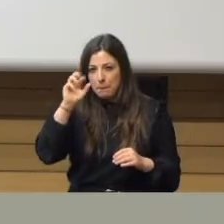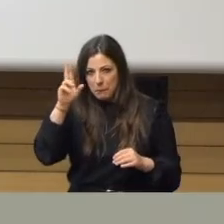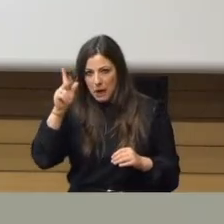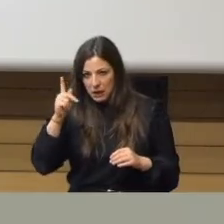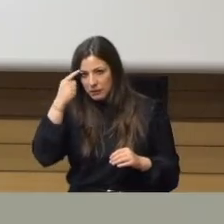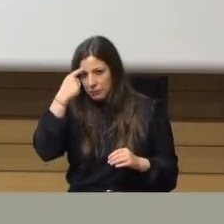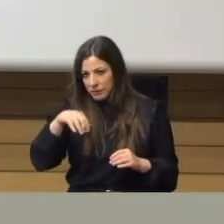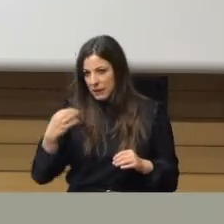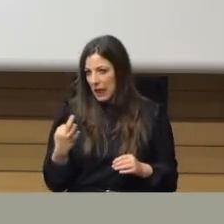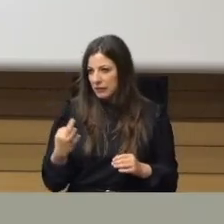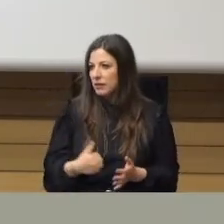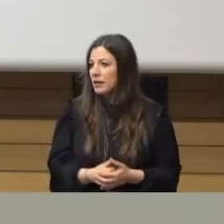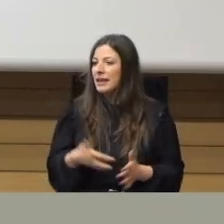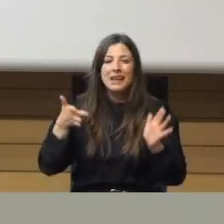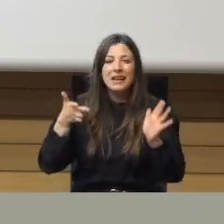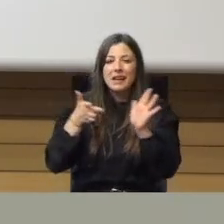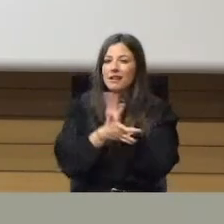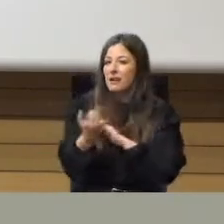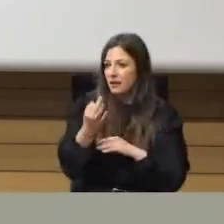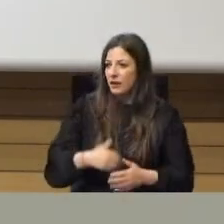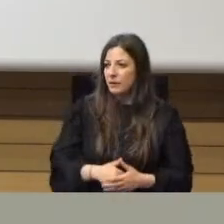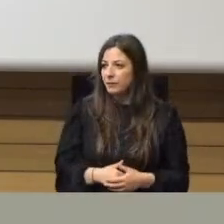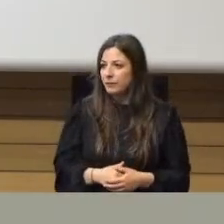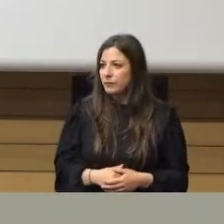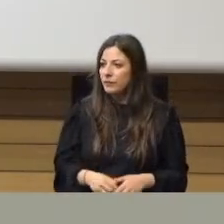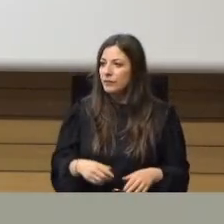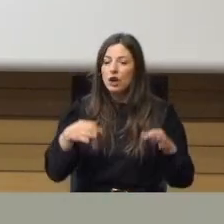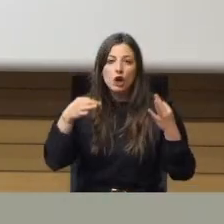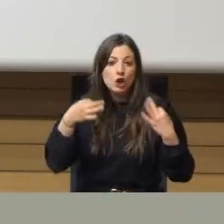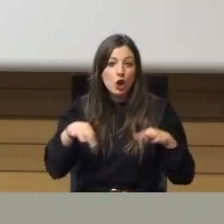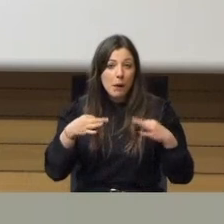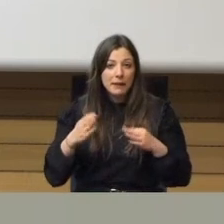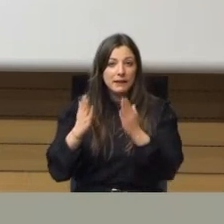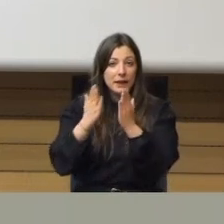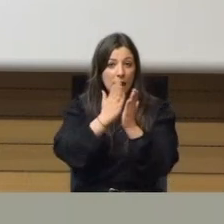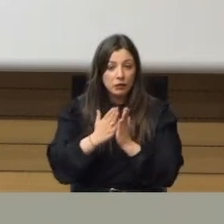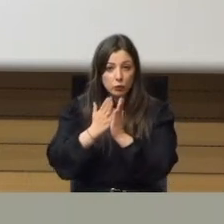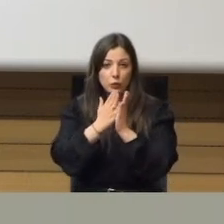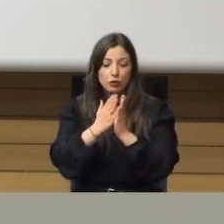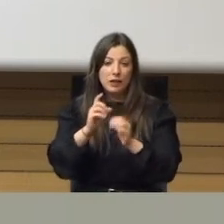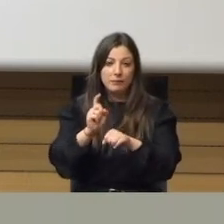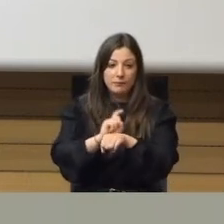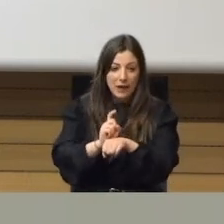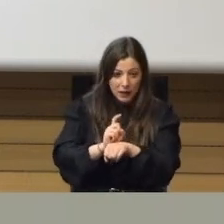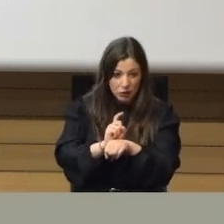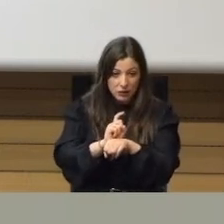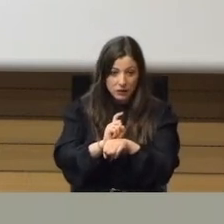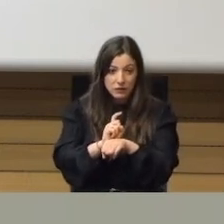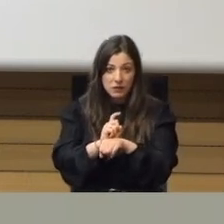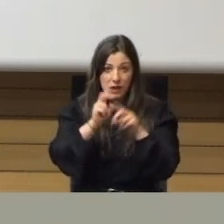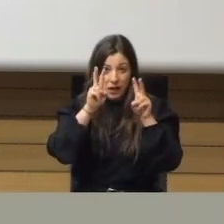Bien. ¿Qué significa? Normalmente los estudios de cobayas o de ratas sobre